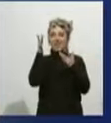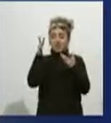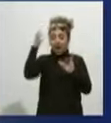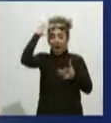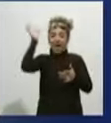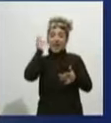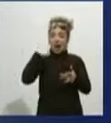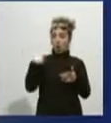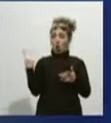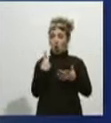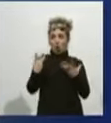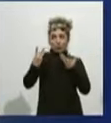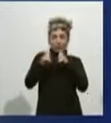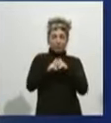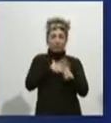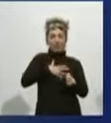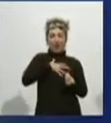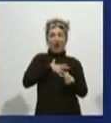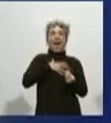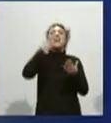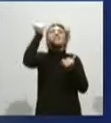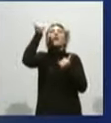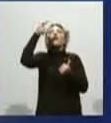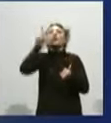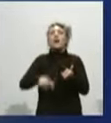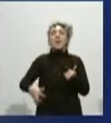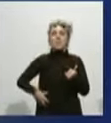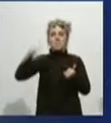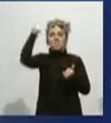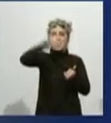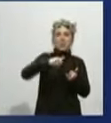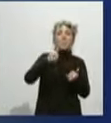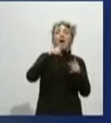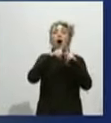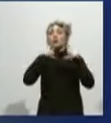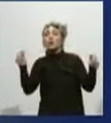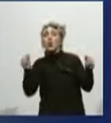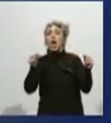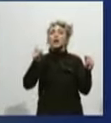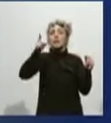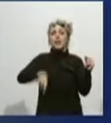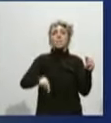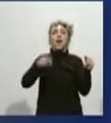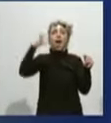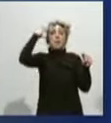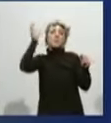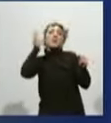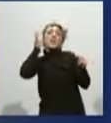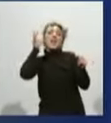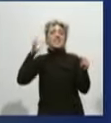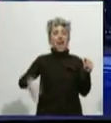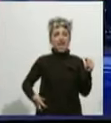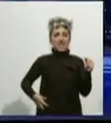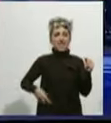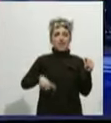vosotros. Os mandan un saludo los príncipes de Asturias, las infantas, mis nietos. Madichalar un